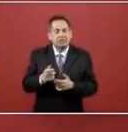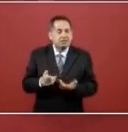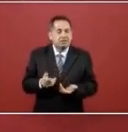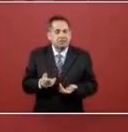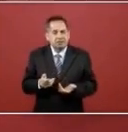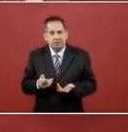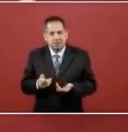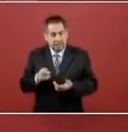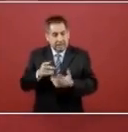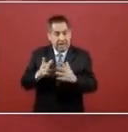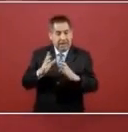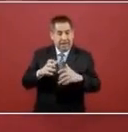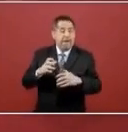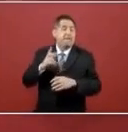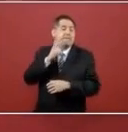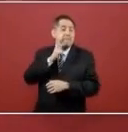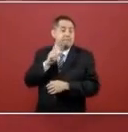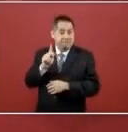a esta empresa